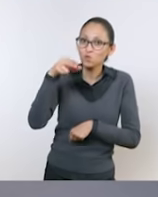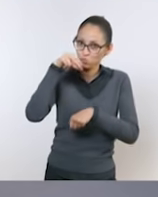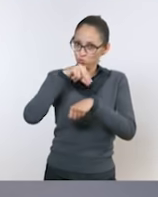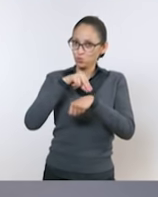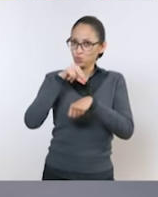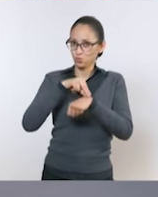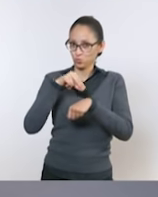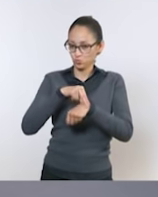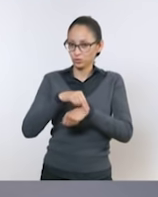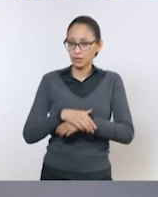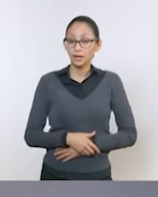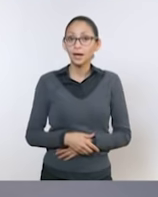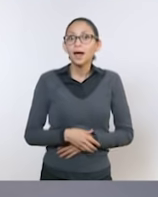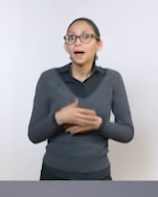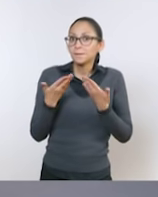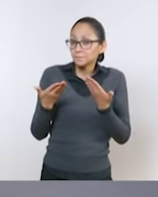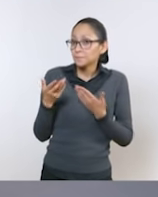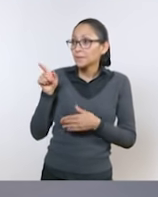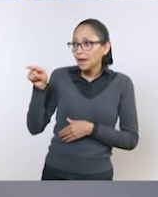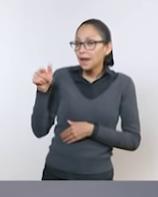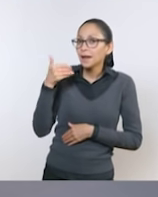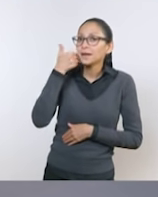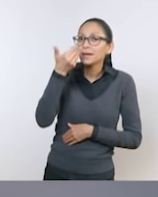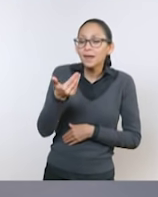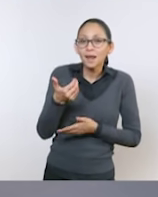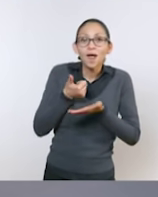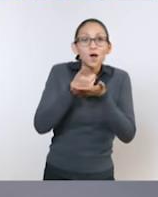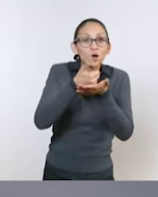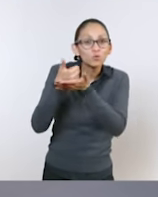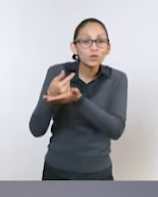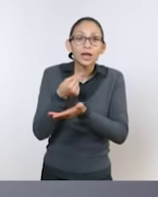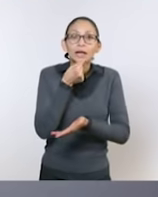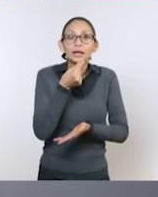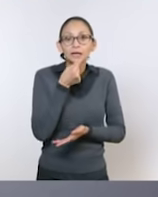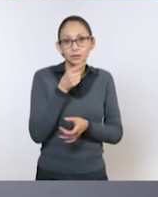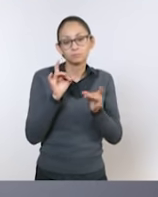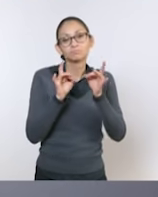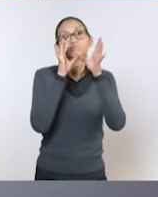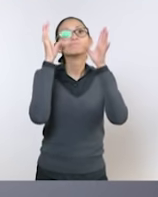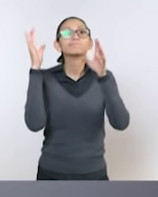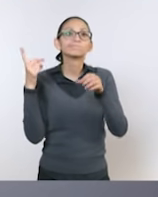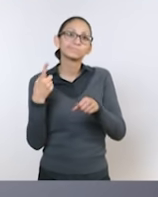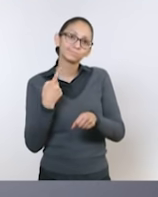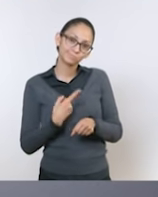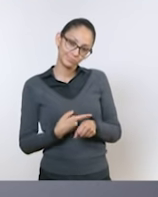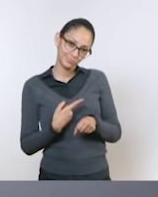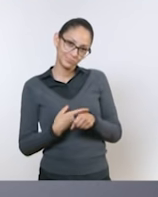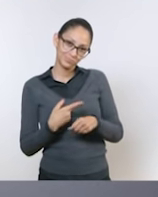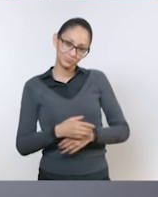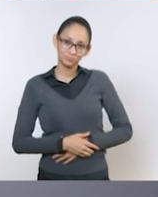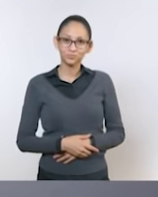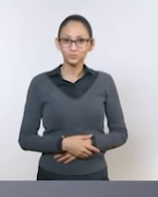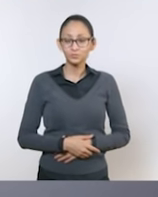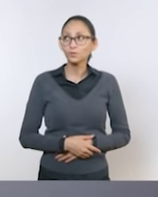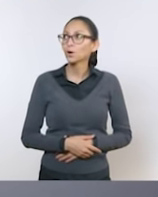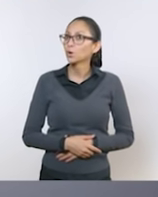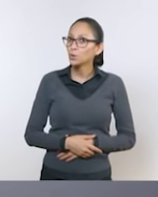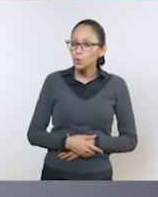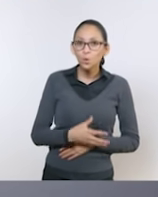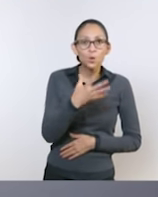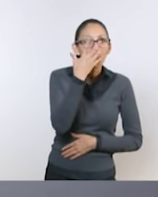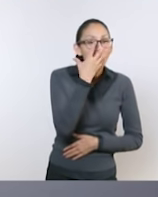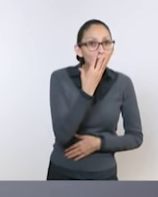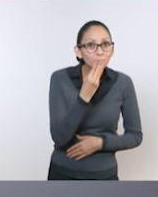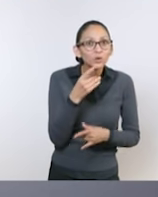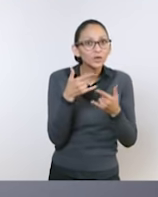quiere ser doctor cuando sea mayor. De ese modo, va a ayudar a muchos niños cuando estos estén